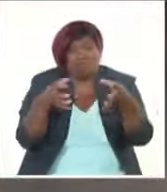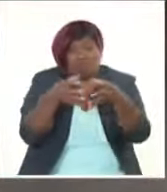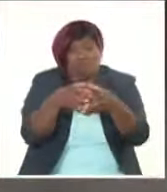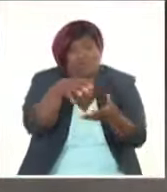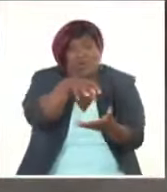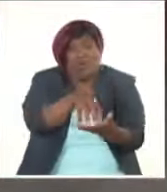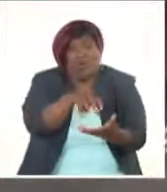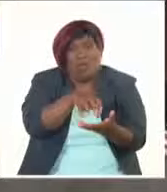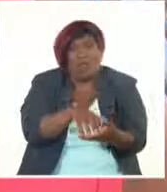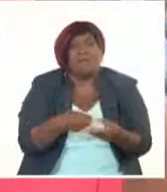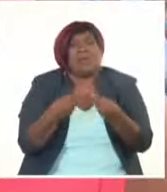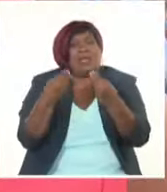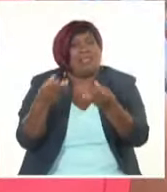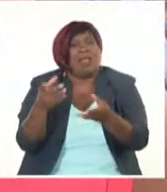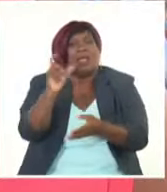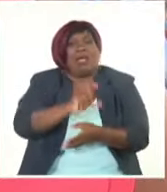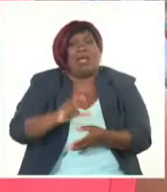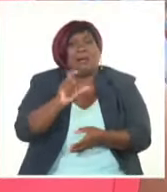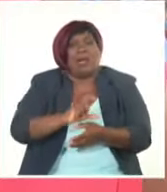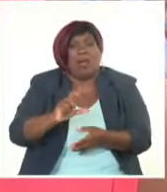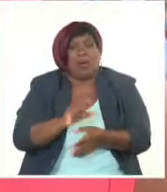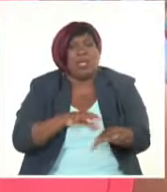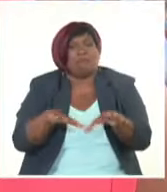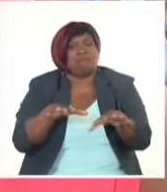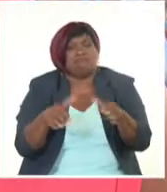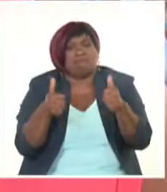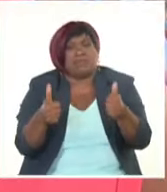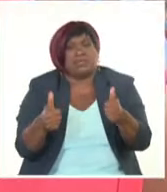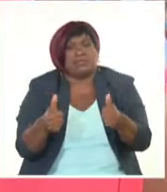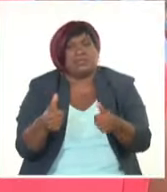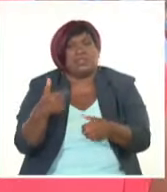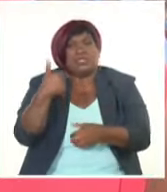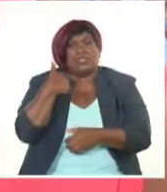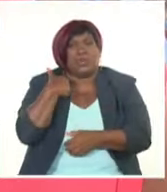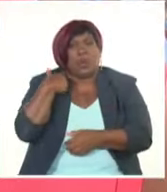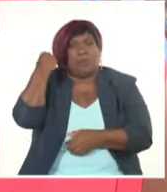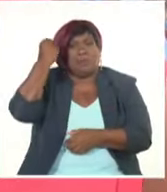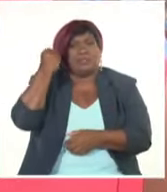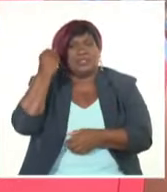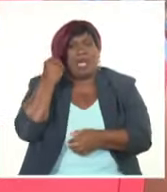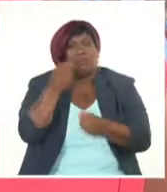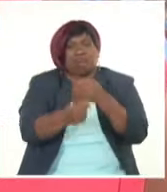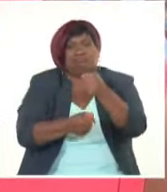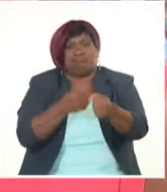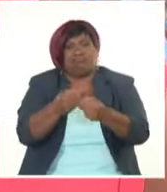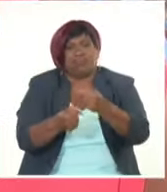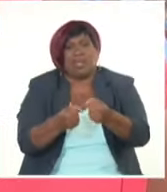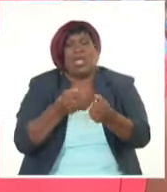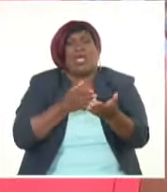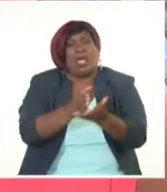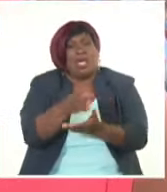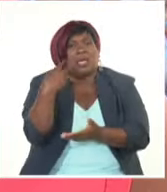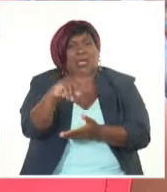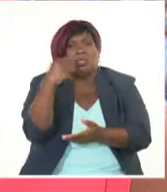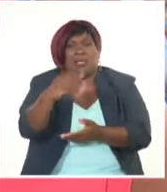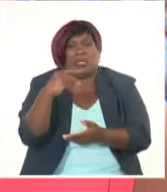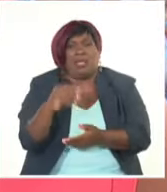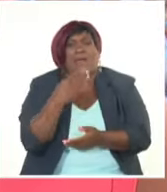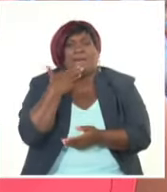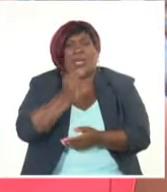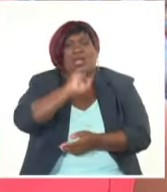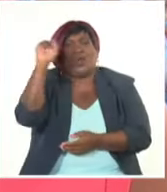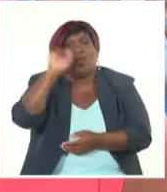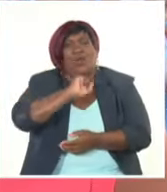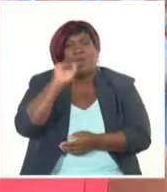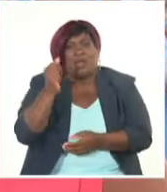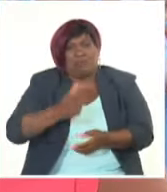la provincia de Camagüey. Lo que tengo pensado es seguir entrenando bien fuerte para lograr un buen lugar y, si Dios quiere, un